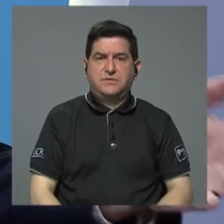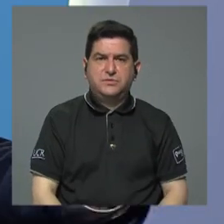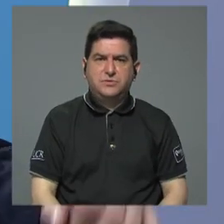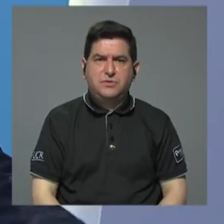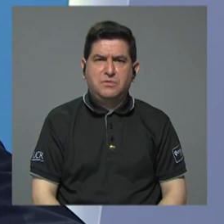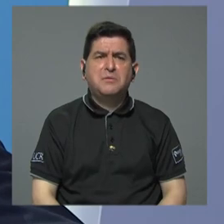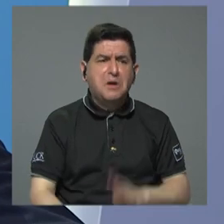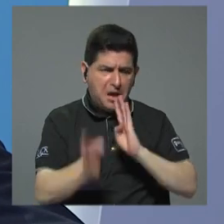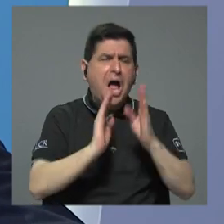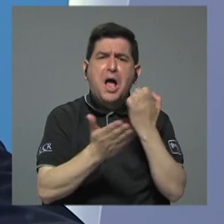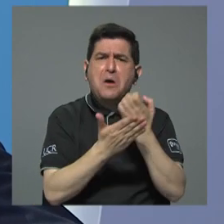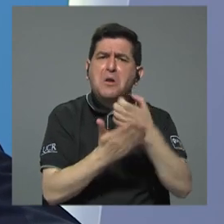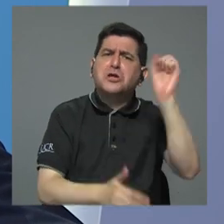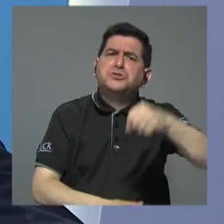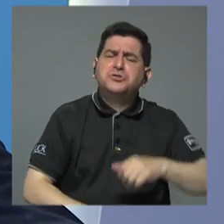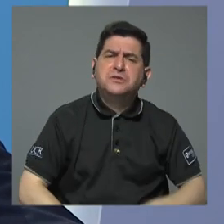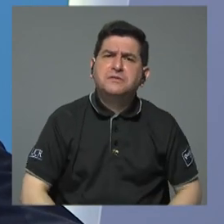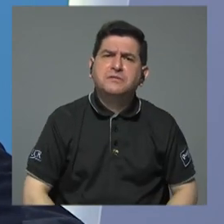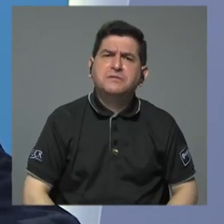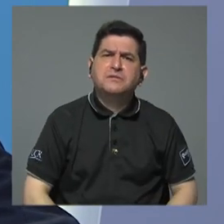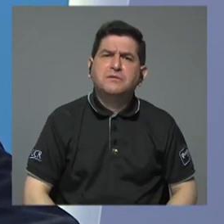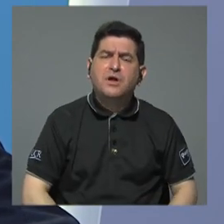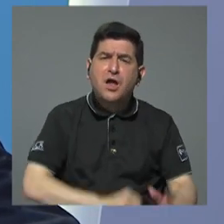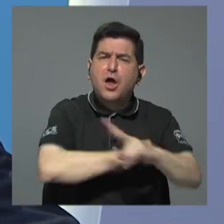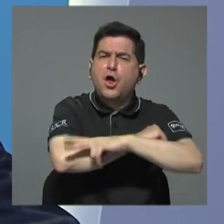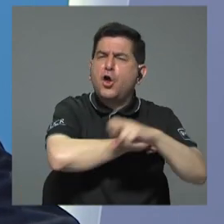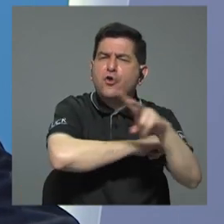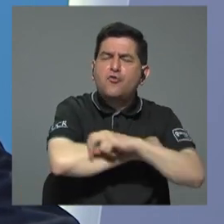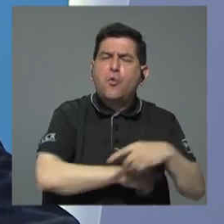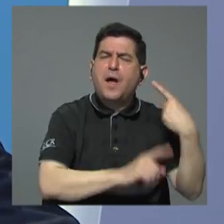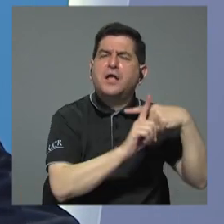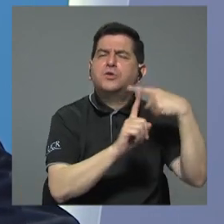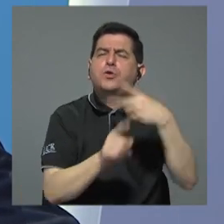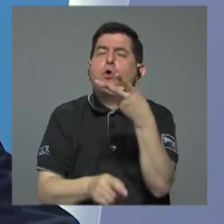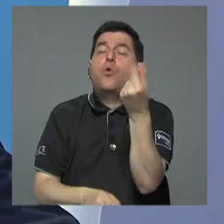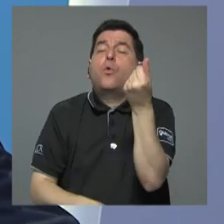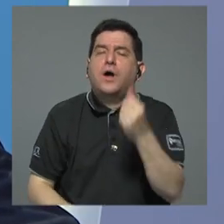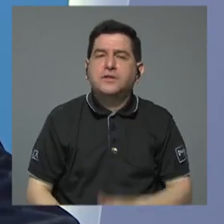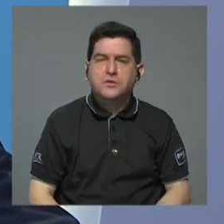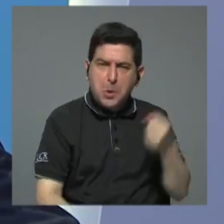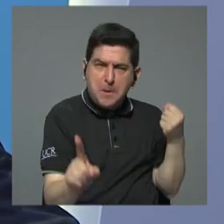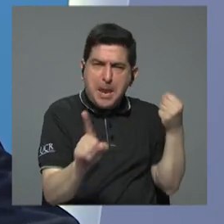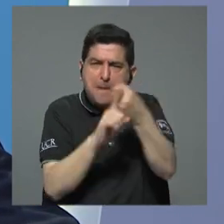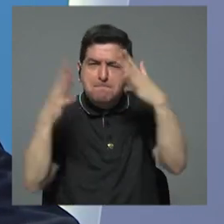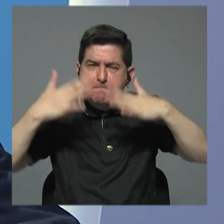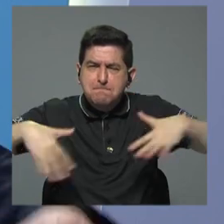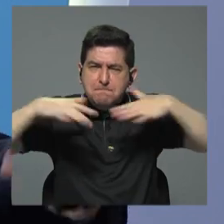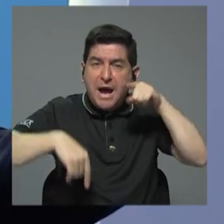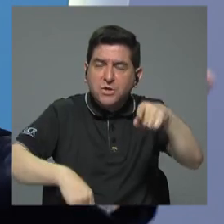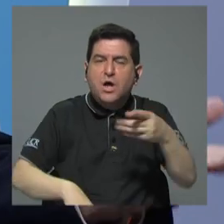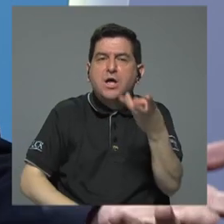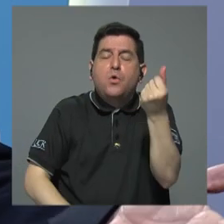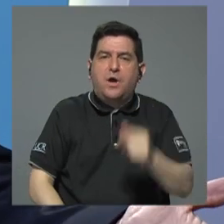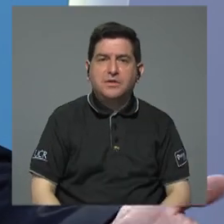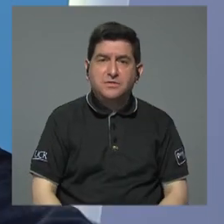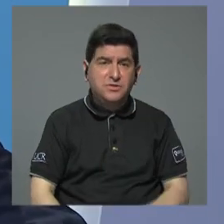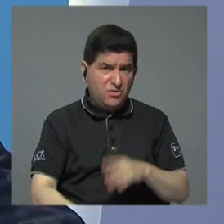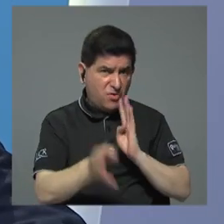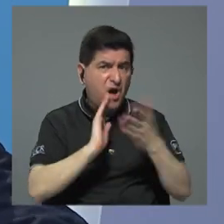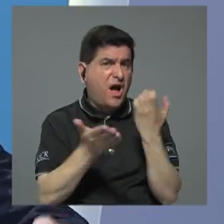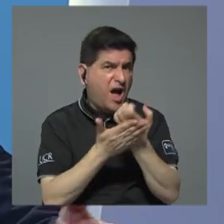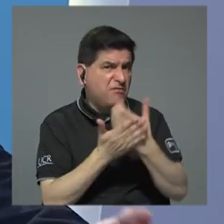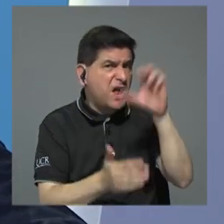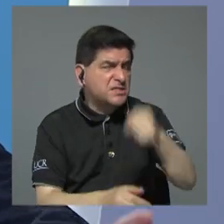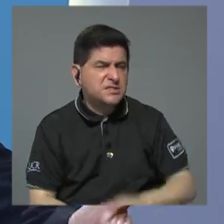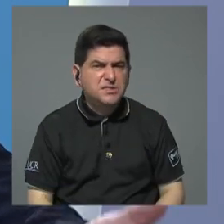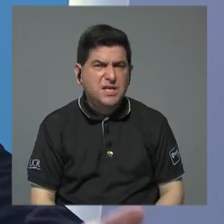Hablemos de economía. ¿Cuánto se están robando de crucitas y cuál es el impacto ambiental de crucitas? Hablemos de economía.